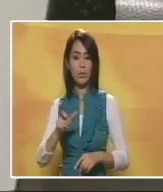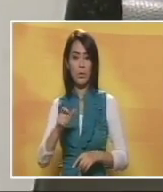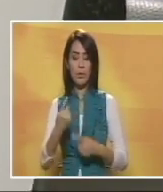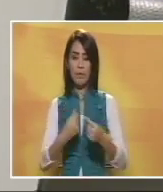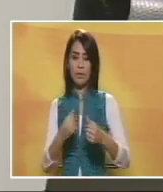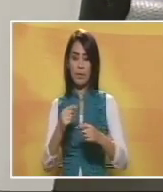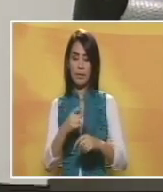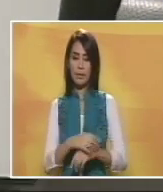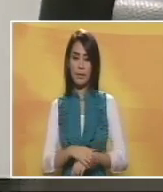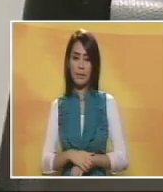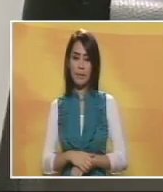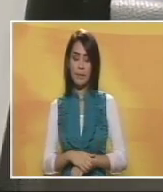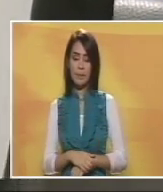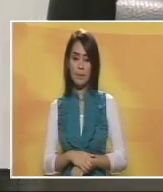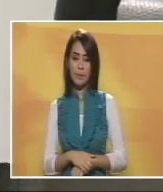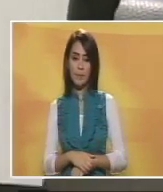económica.